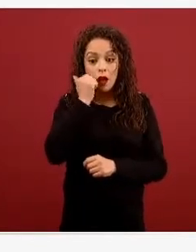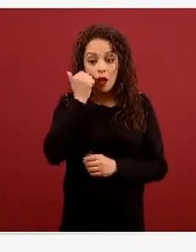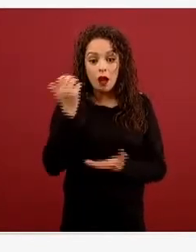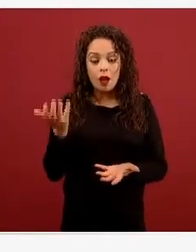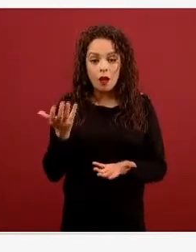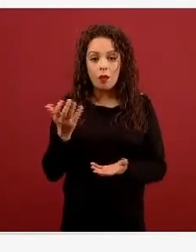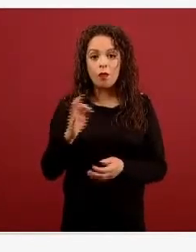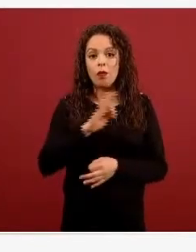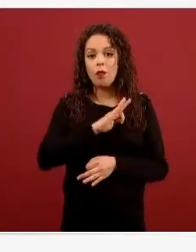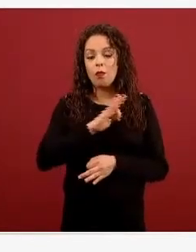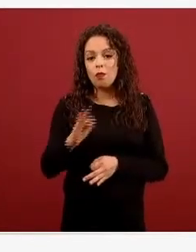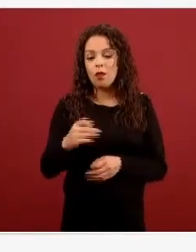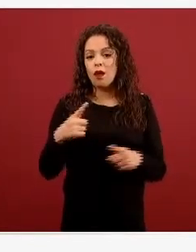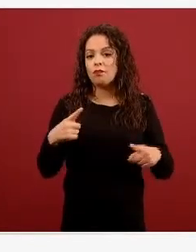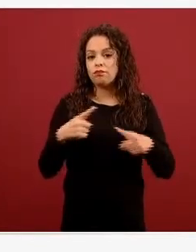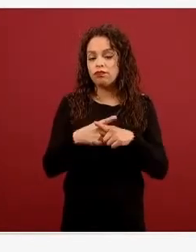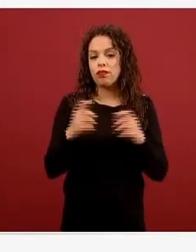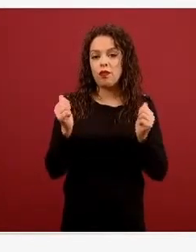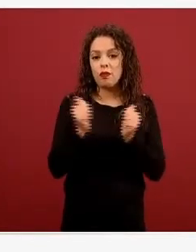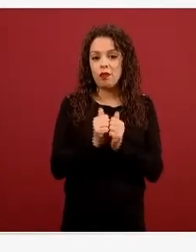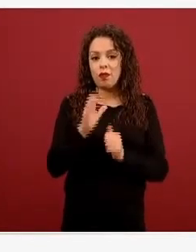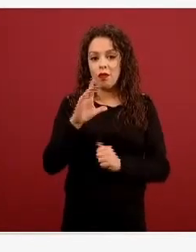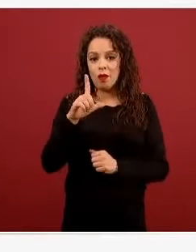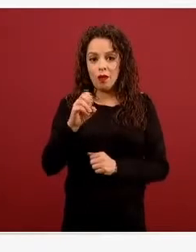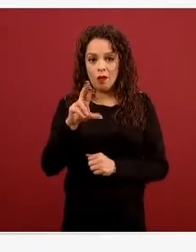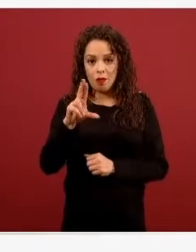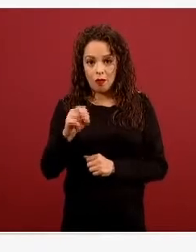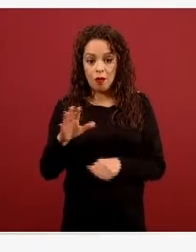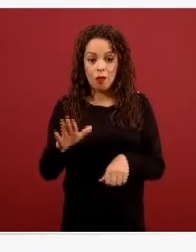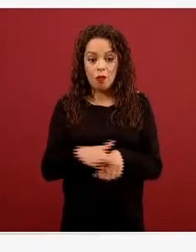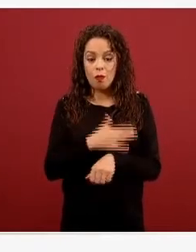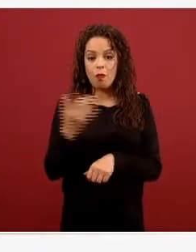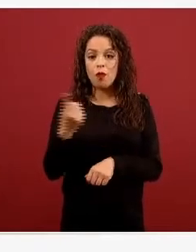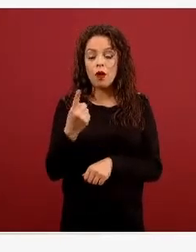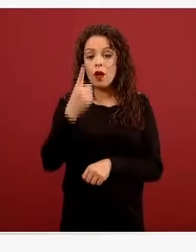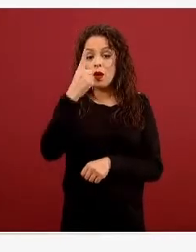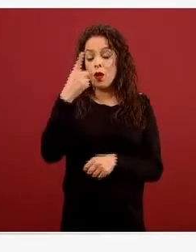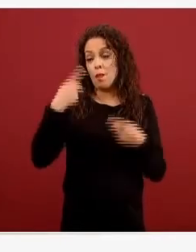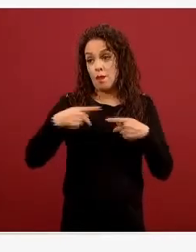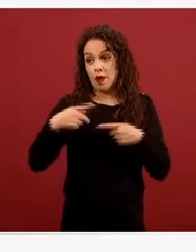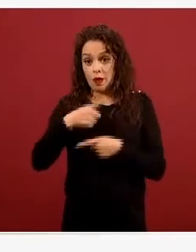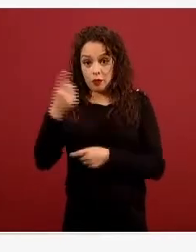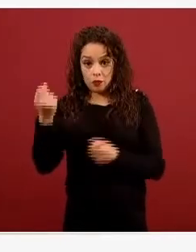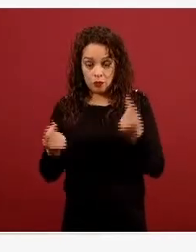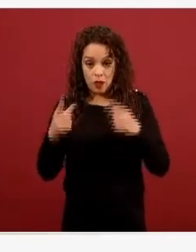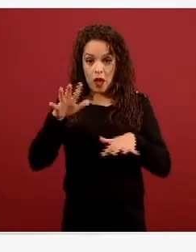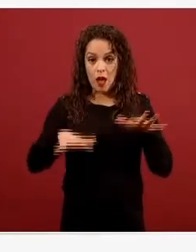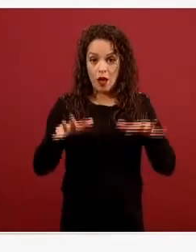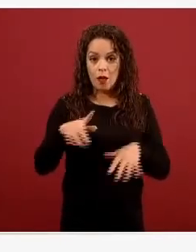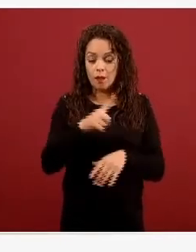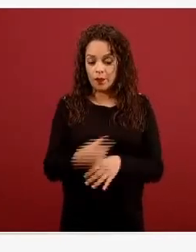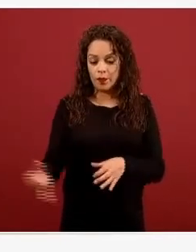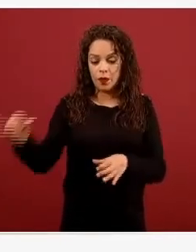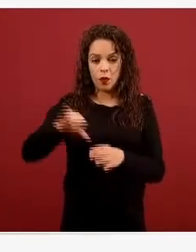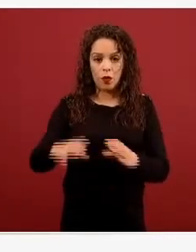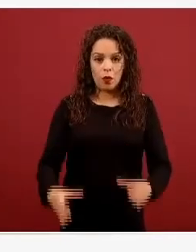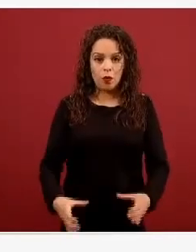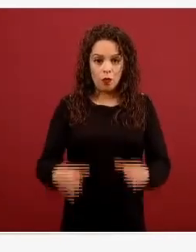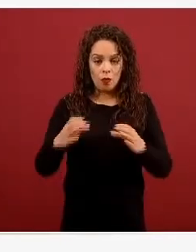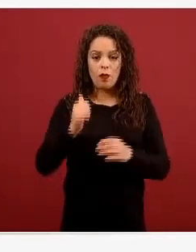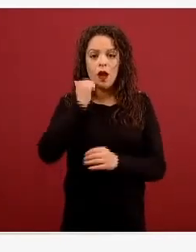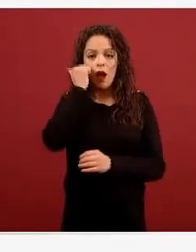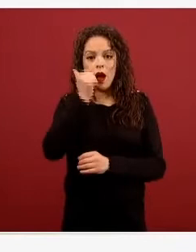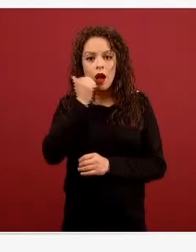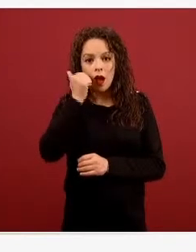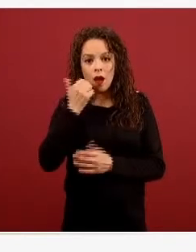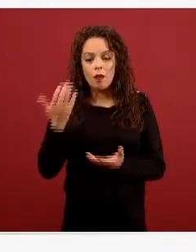repente que, o sabemos de personas que mezclan en una sola cubeta el jabón o el aromatizante y el